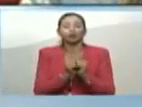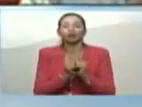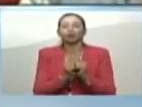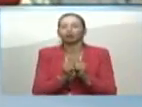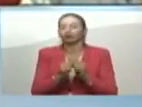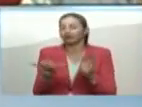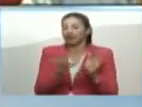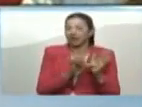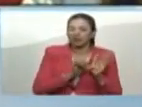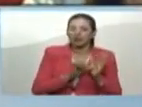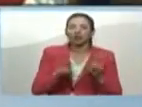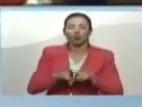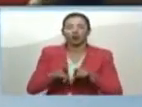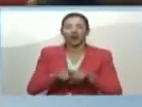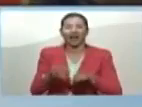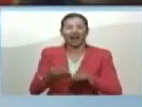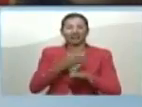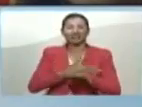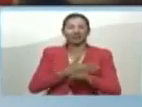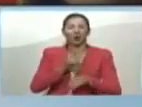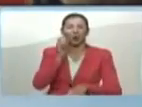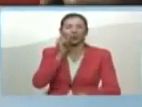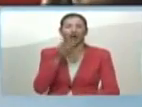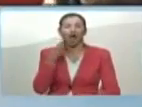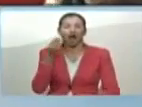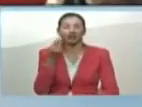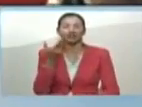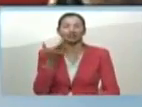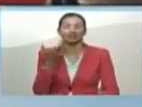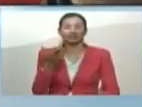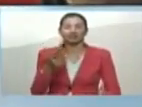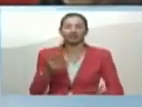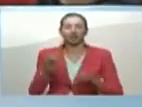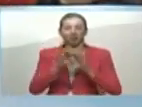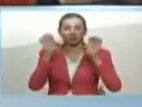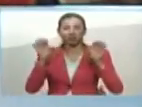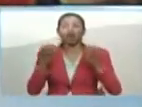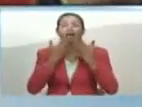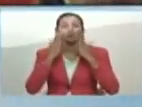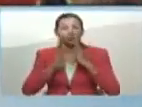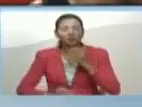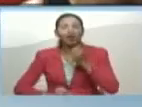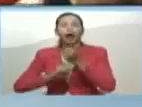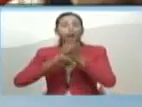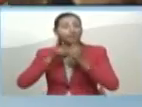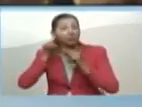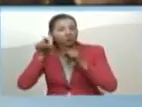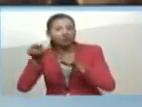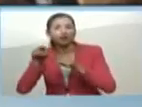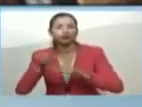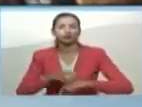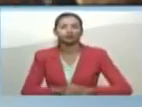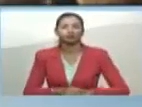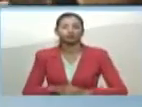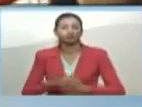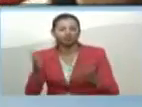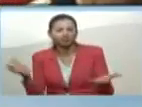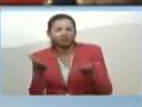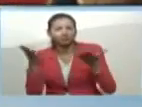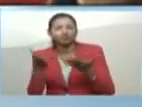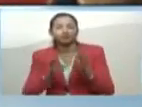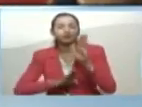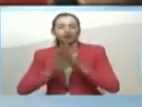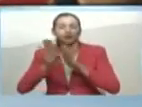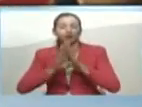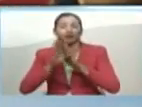el compañero que me antecedió, juveniles, los estudiantes, apoyarlos y impulsar todo lo que es el